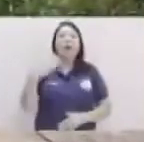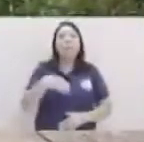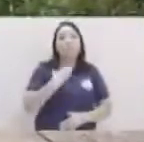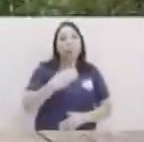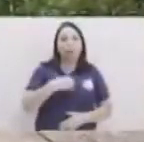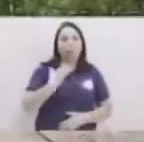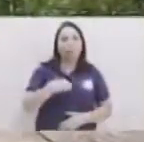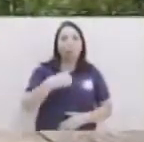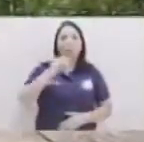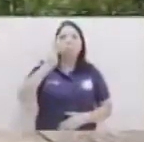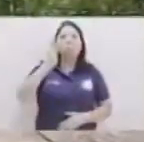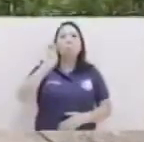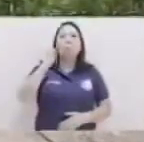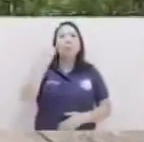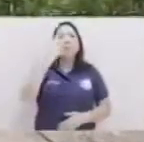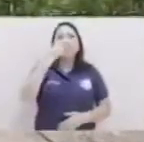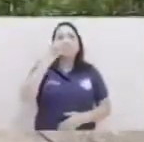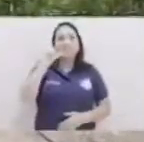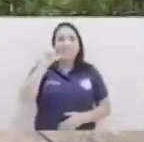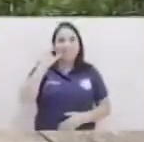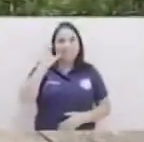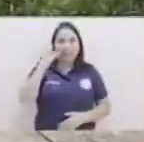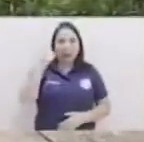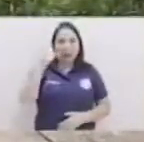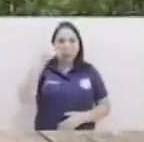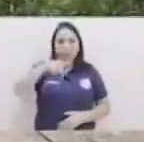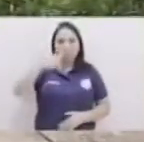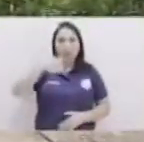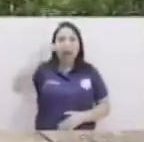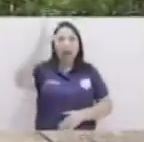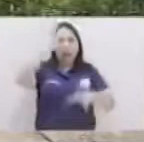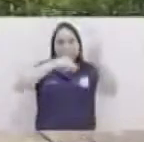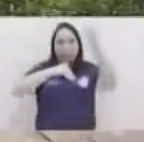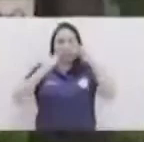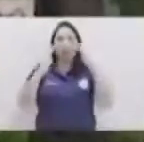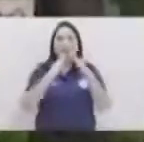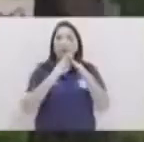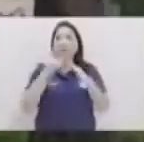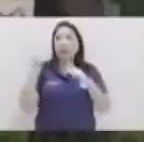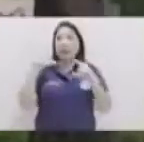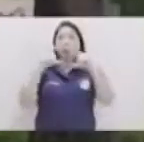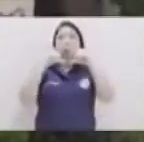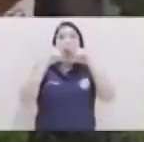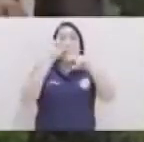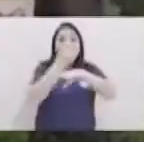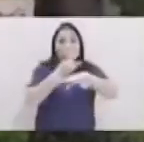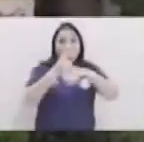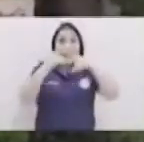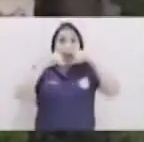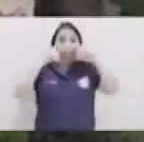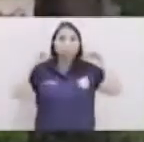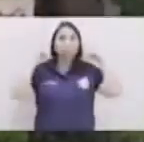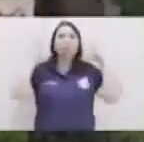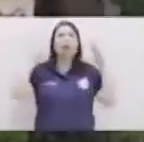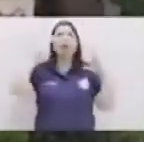chicos, les saluda el profesor Wenceslao Cos. Estamos en el programa Aprende en Casa. Recuérdate que yo, utilizo la mascarilla porque estoy en la